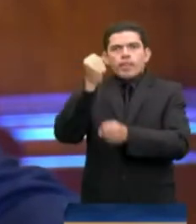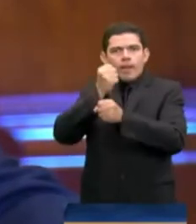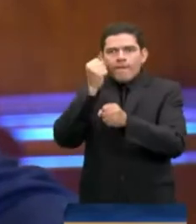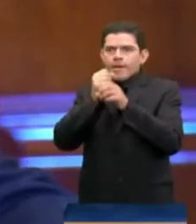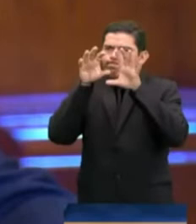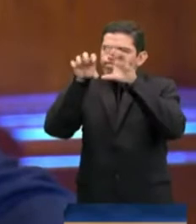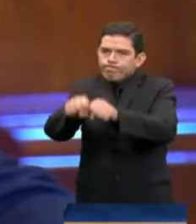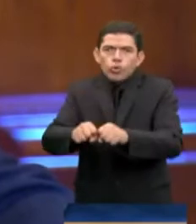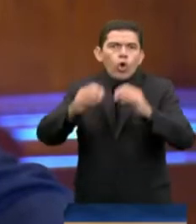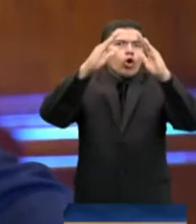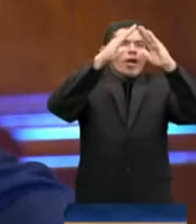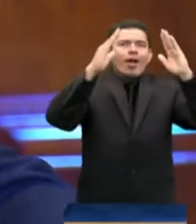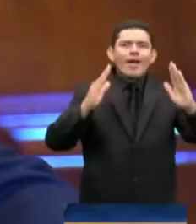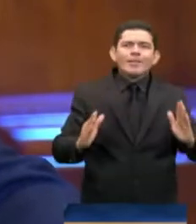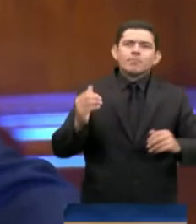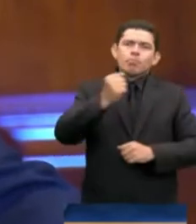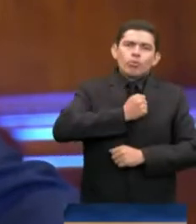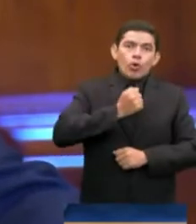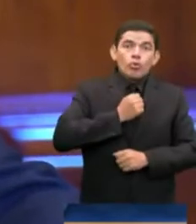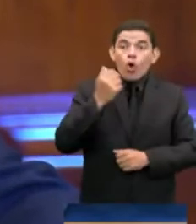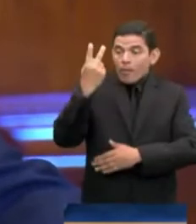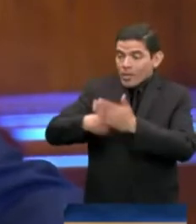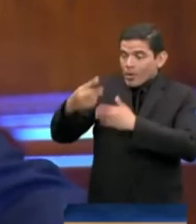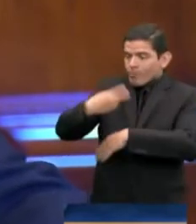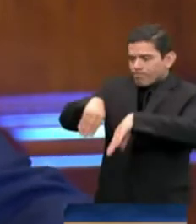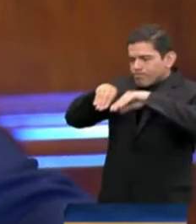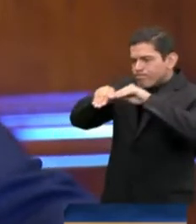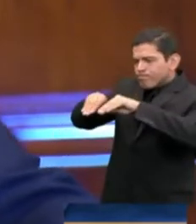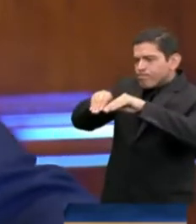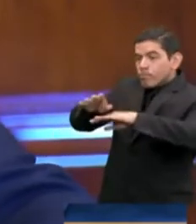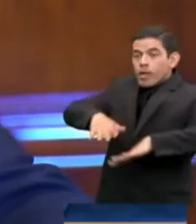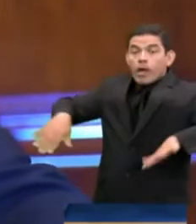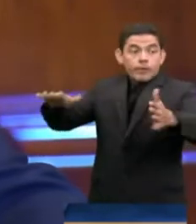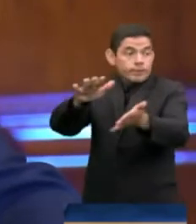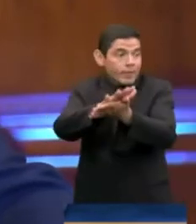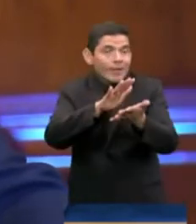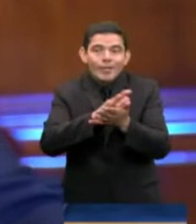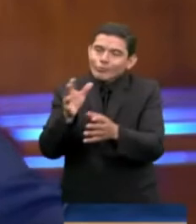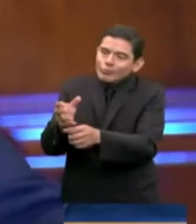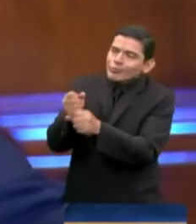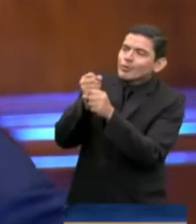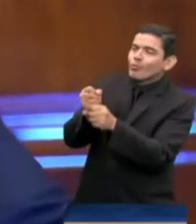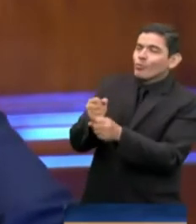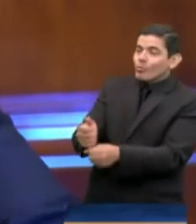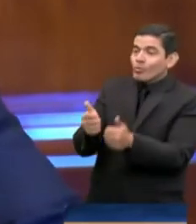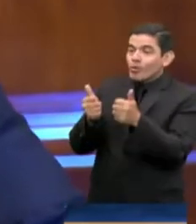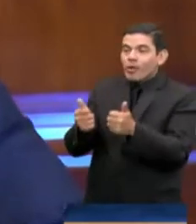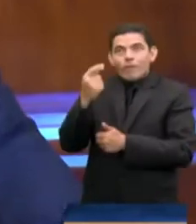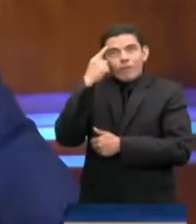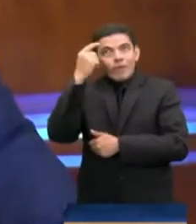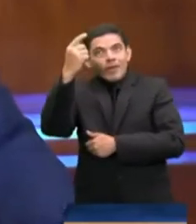un techo seguro, educar a sus niños en un ambiente sano y de